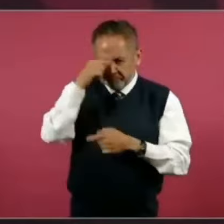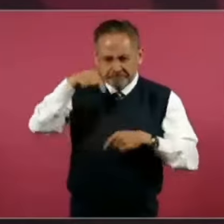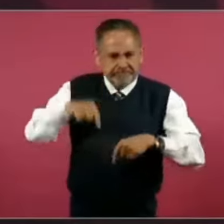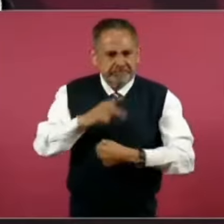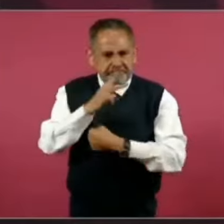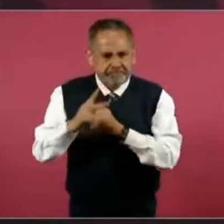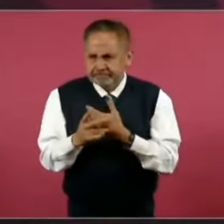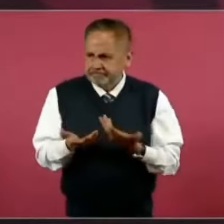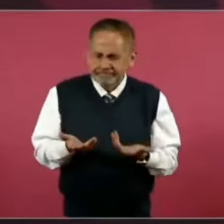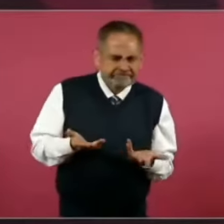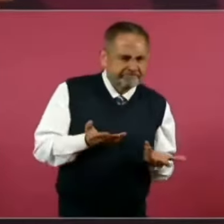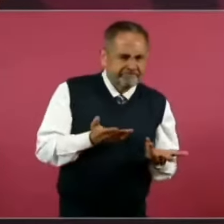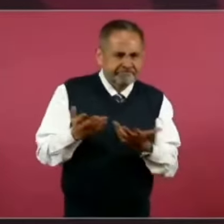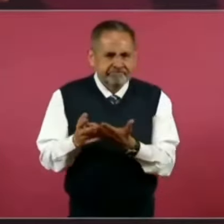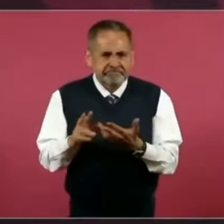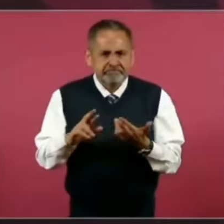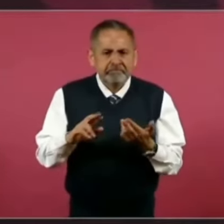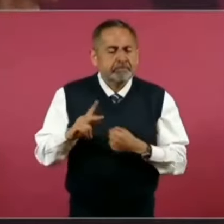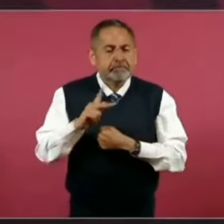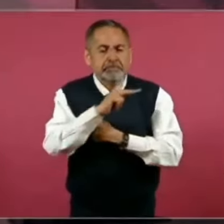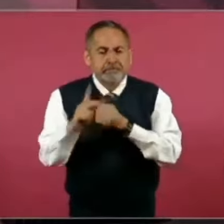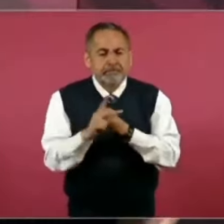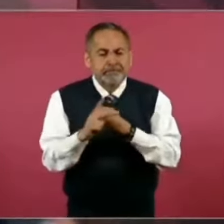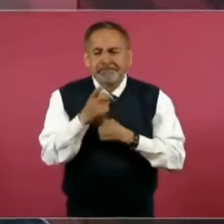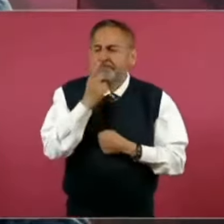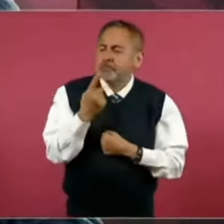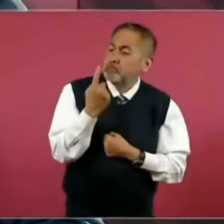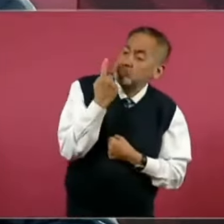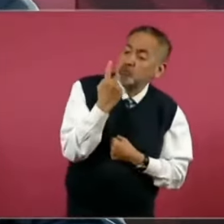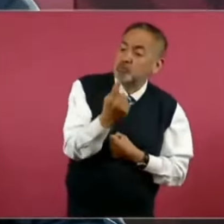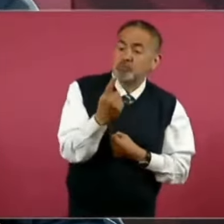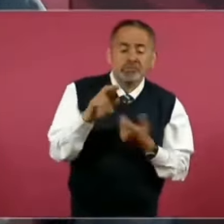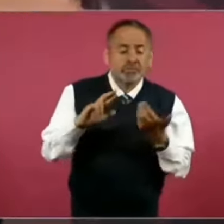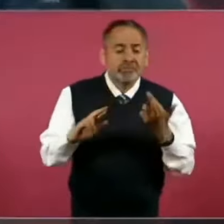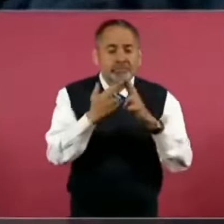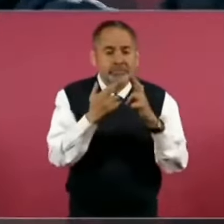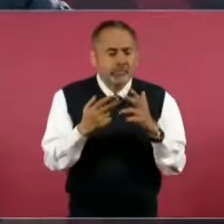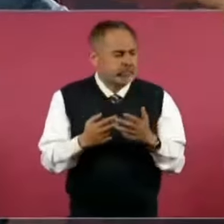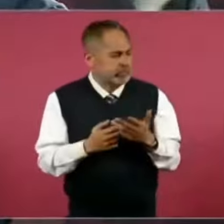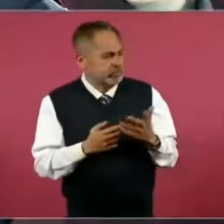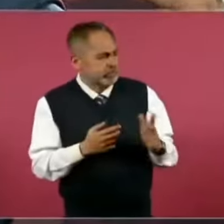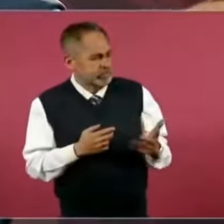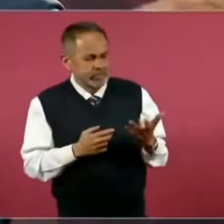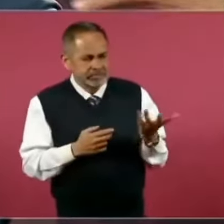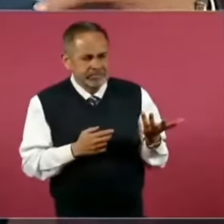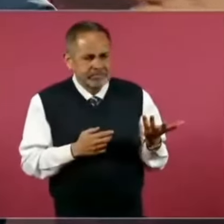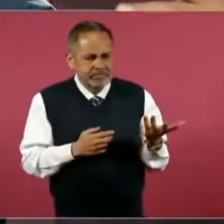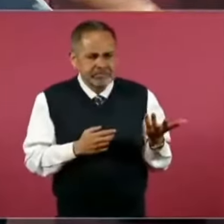porque se decía, el pueblo tiene una sola religión, ¿para qué